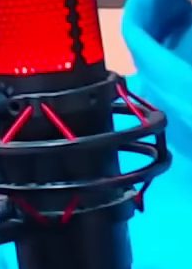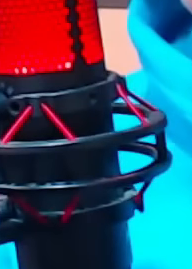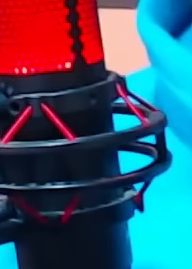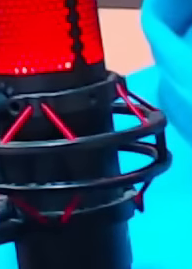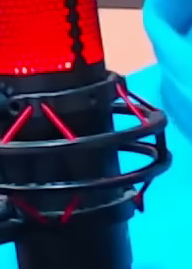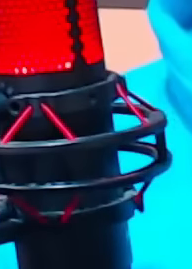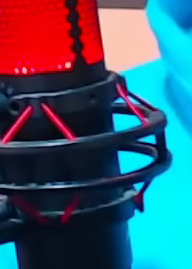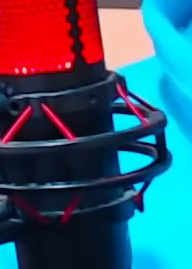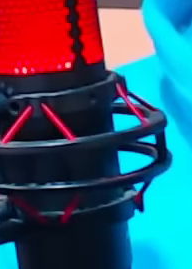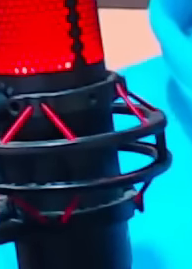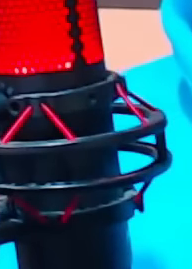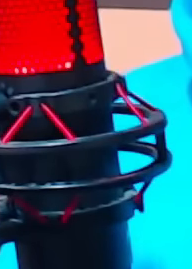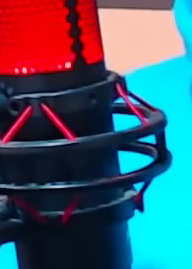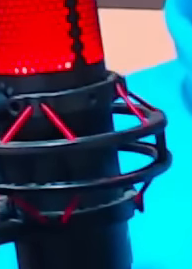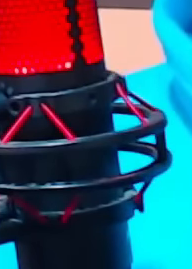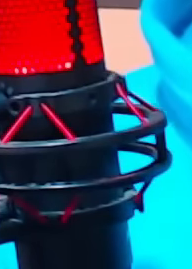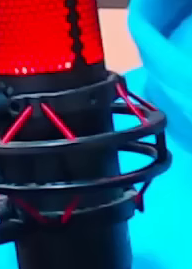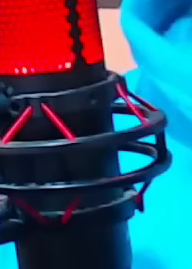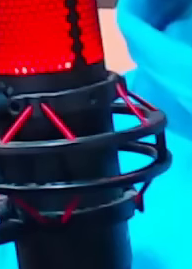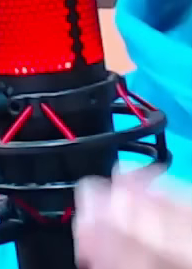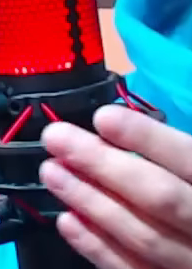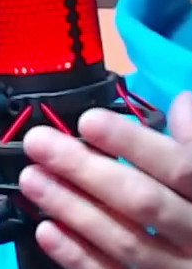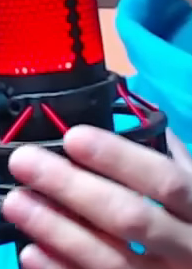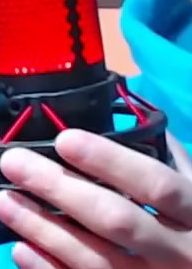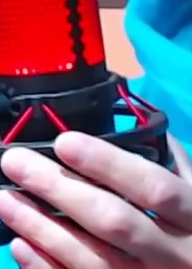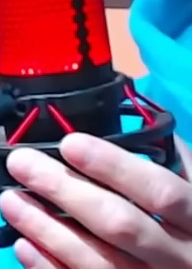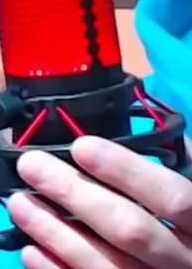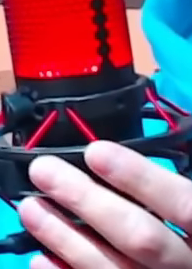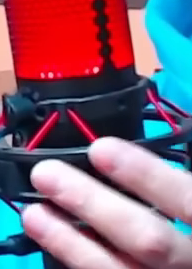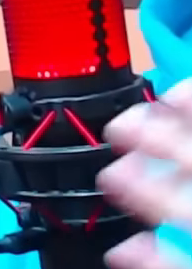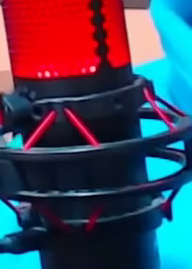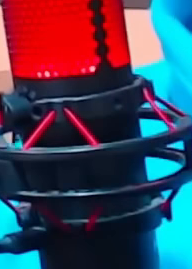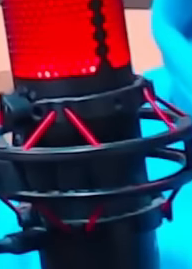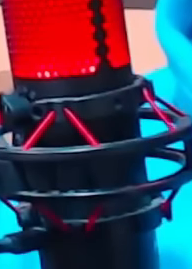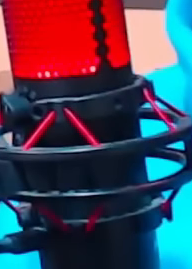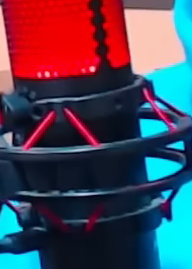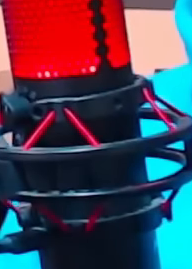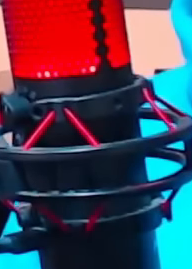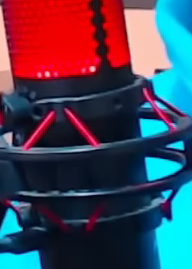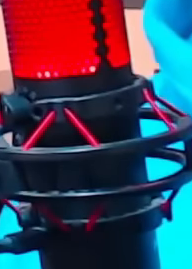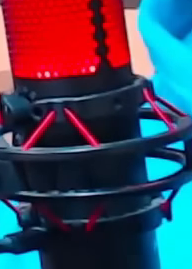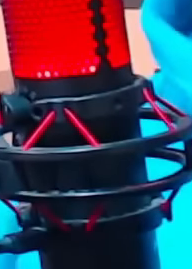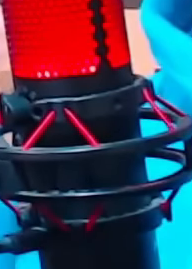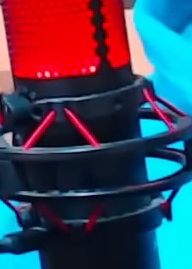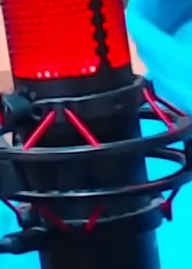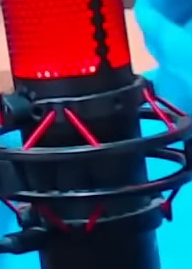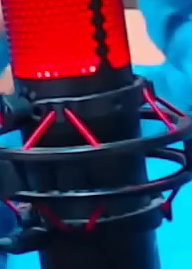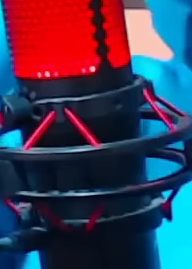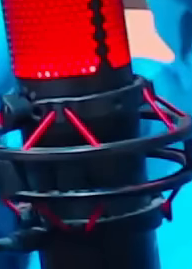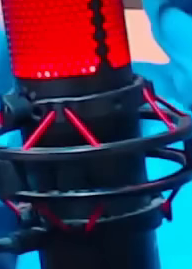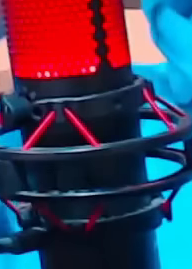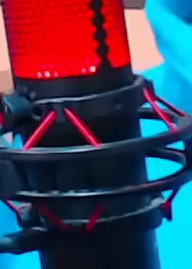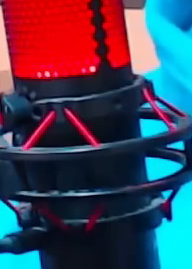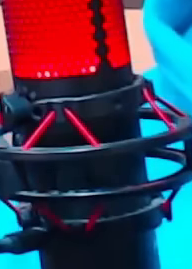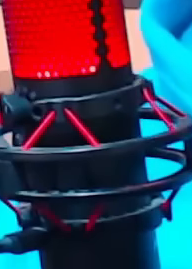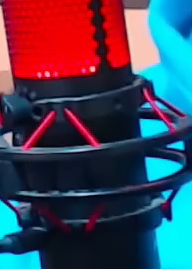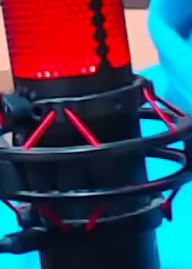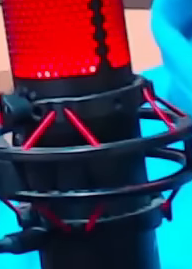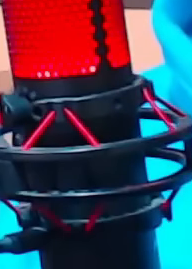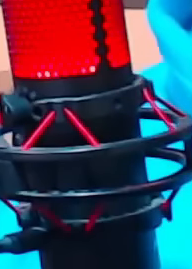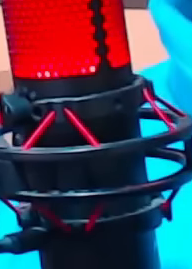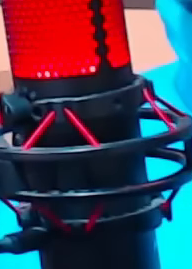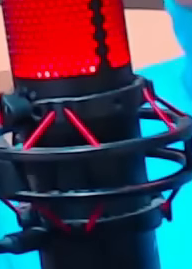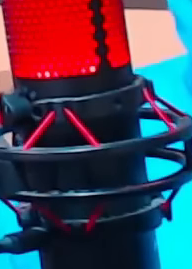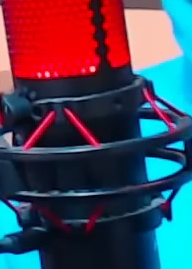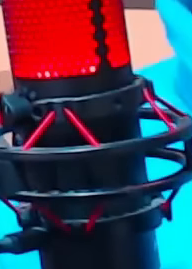de Iquique, que estuve viendo ahí repasando la historia de Arturo Prat, ahí viendo videos, me acuerdo de la historia de la Guerra del